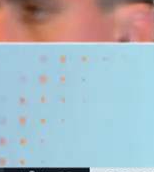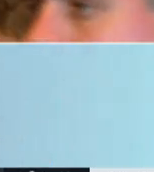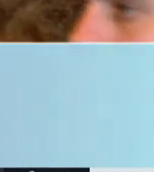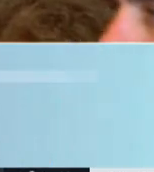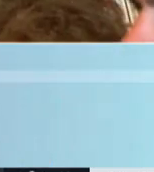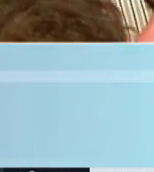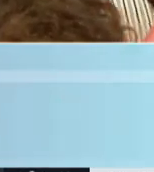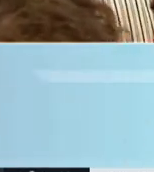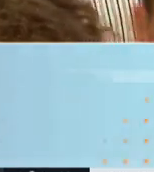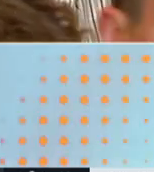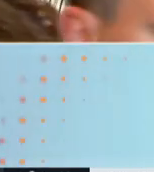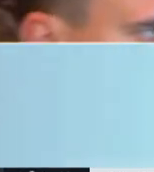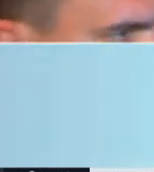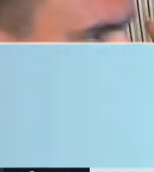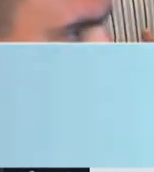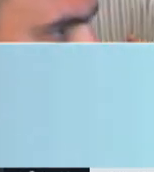Y por último,